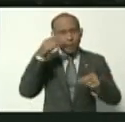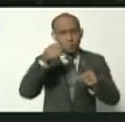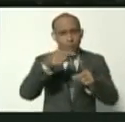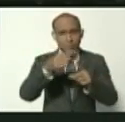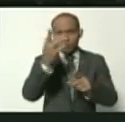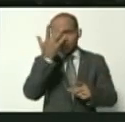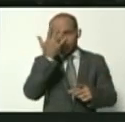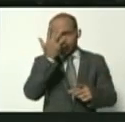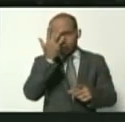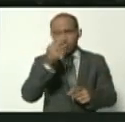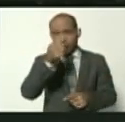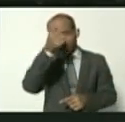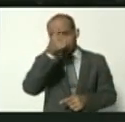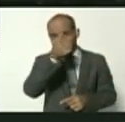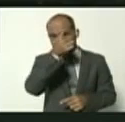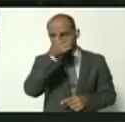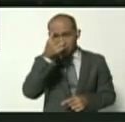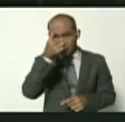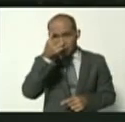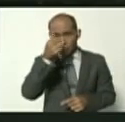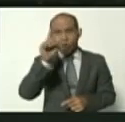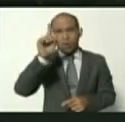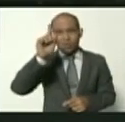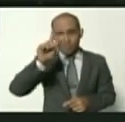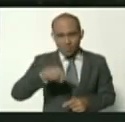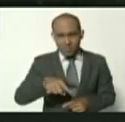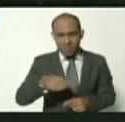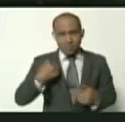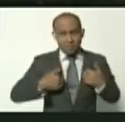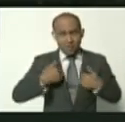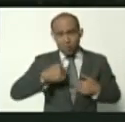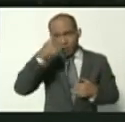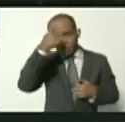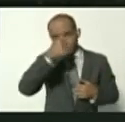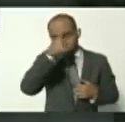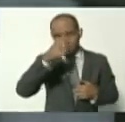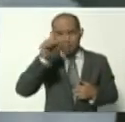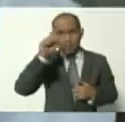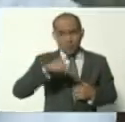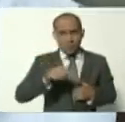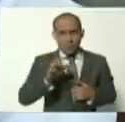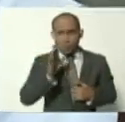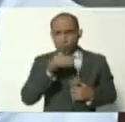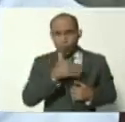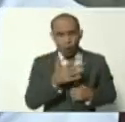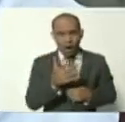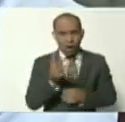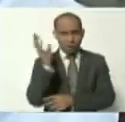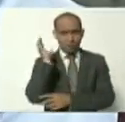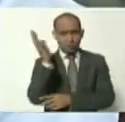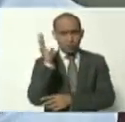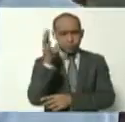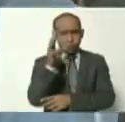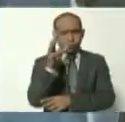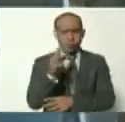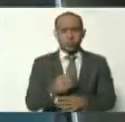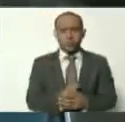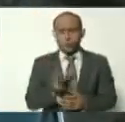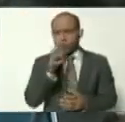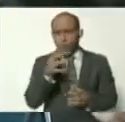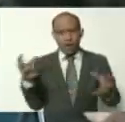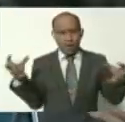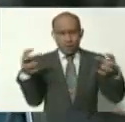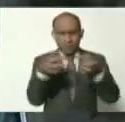el miércoles de ceniza respectivamente. No habrá conciertos públicos masivos,